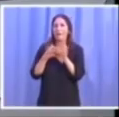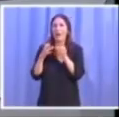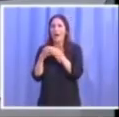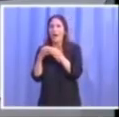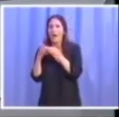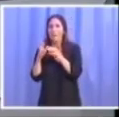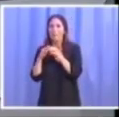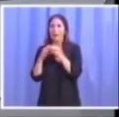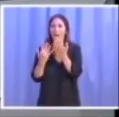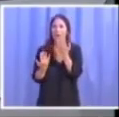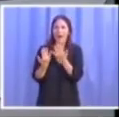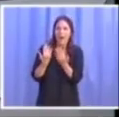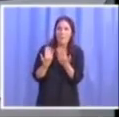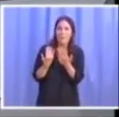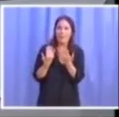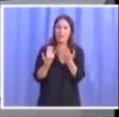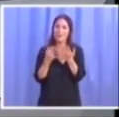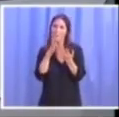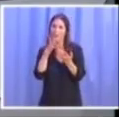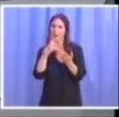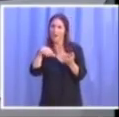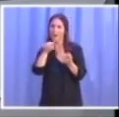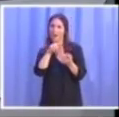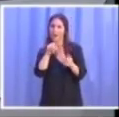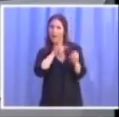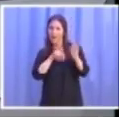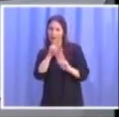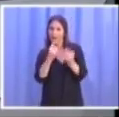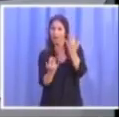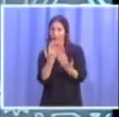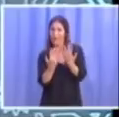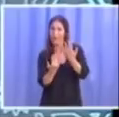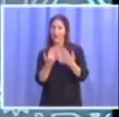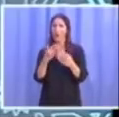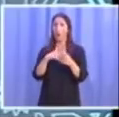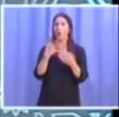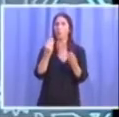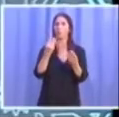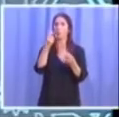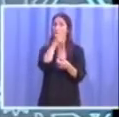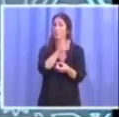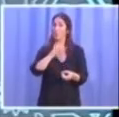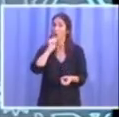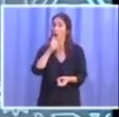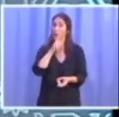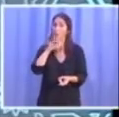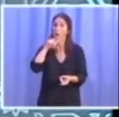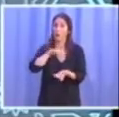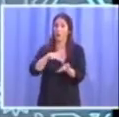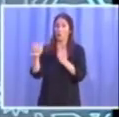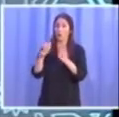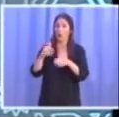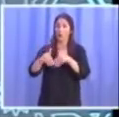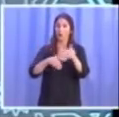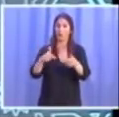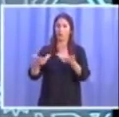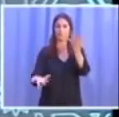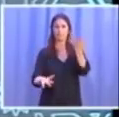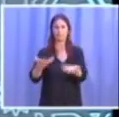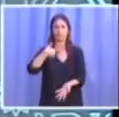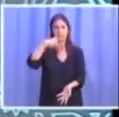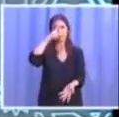convencerlos, no convencerlos, sino reafirmar sus posiciones, o a tantos indecisos que hay de cara a estas elecciones,